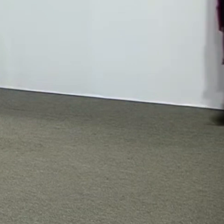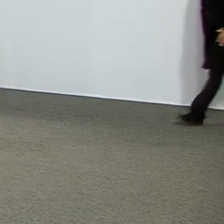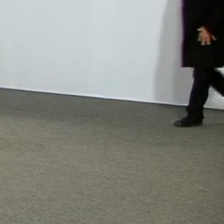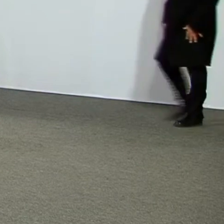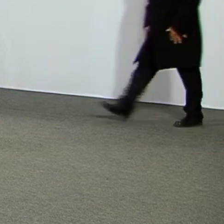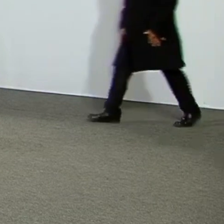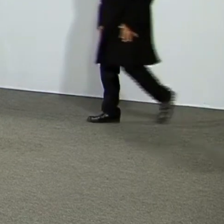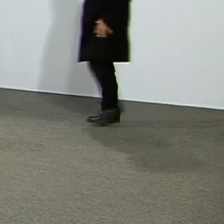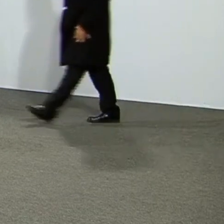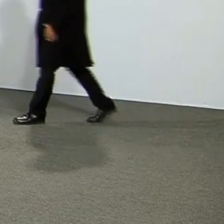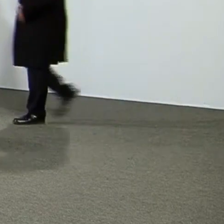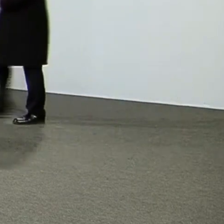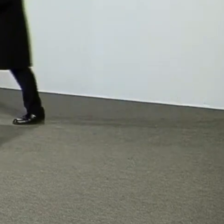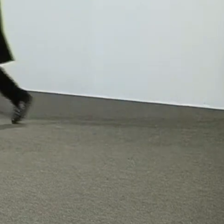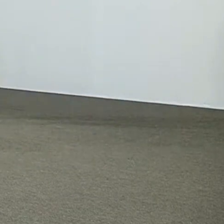Buenos días.